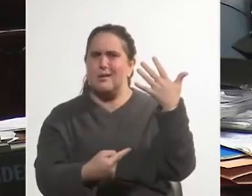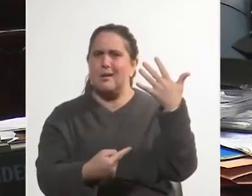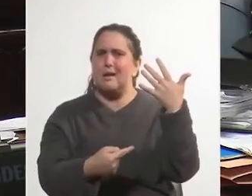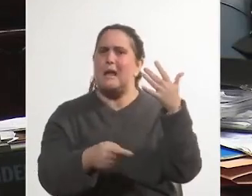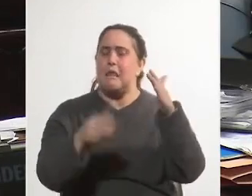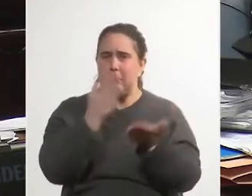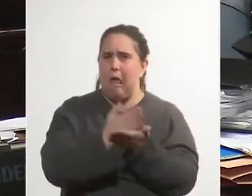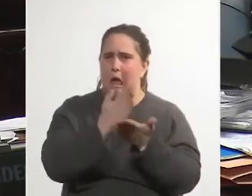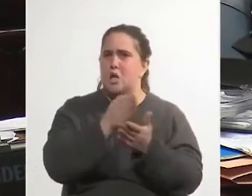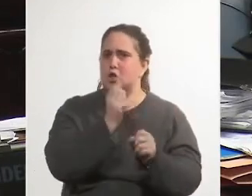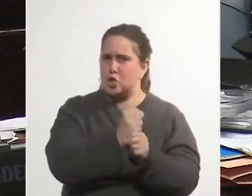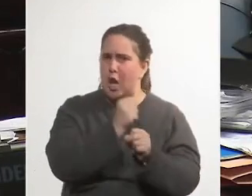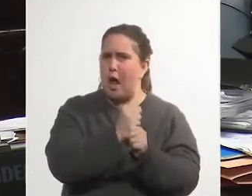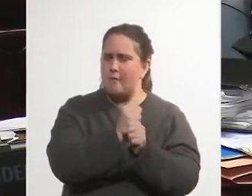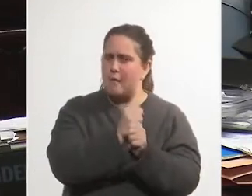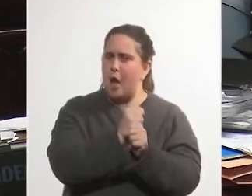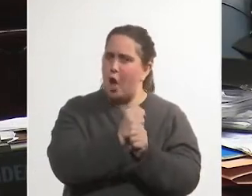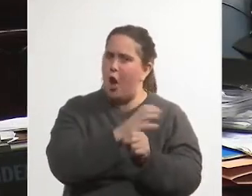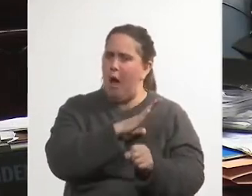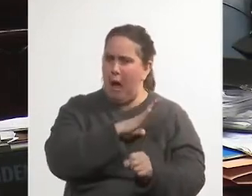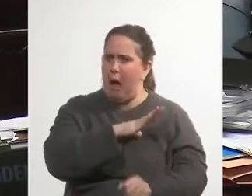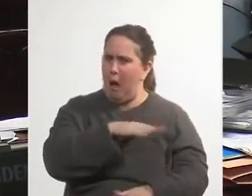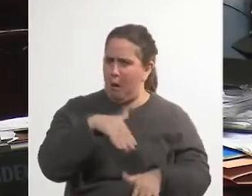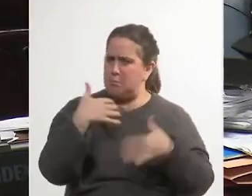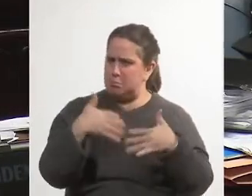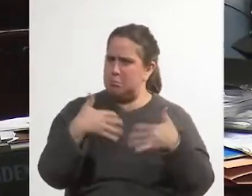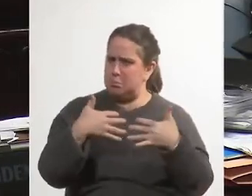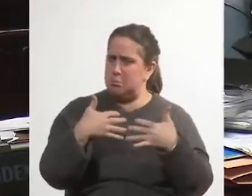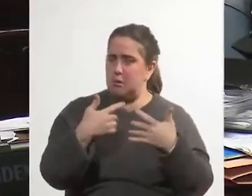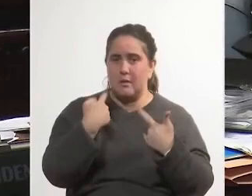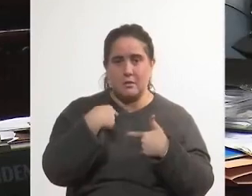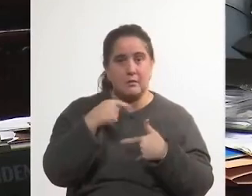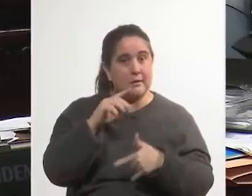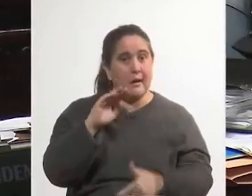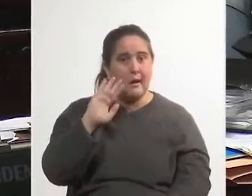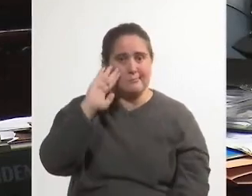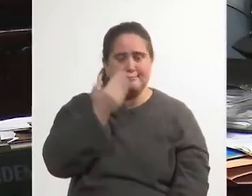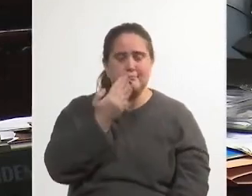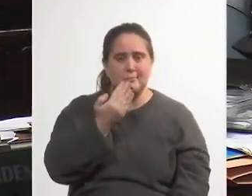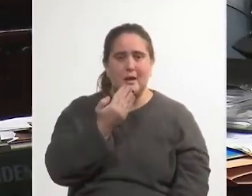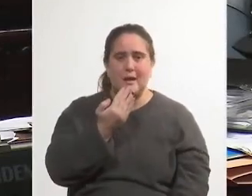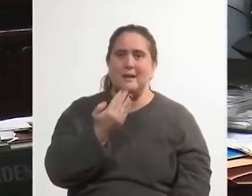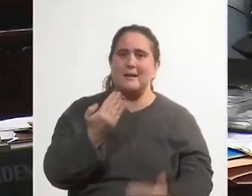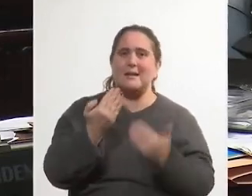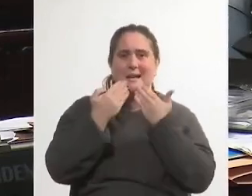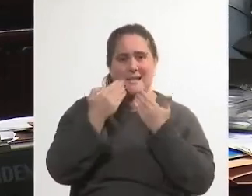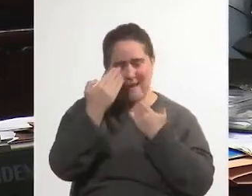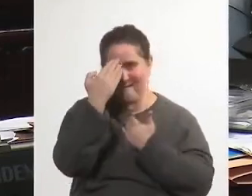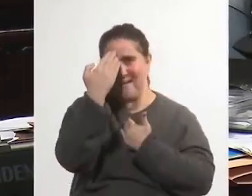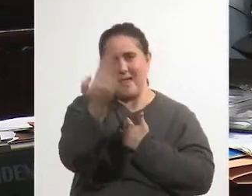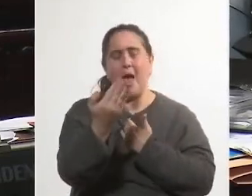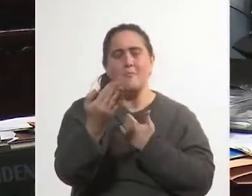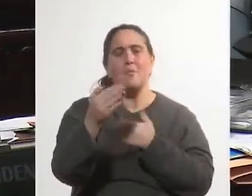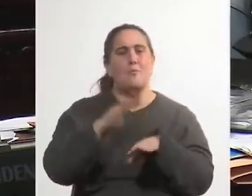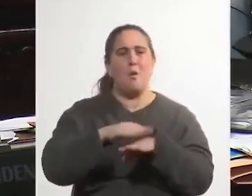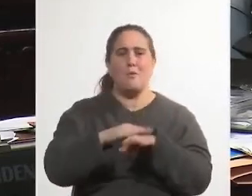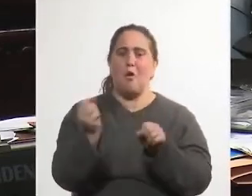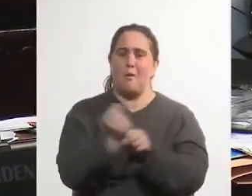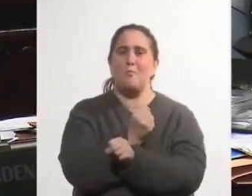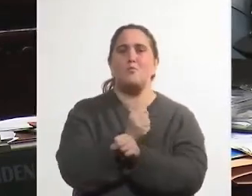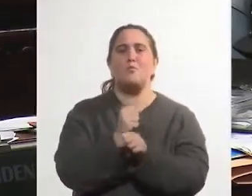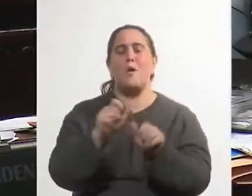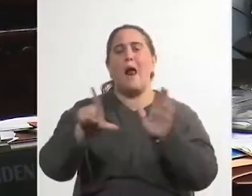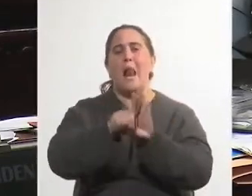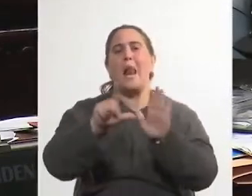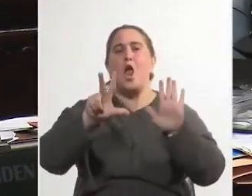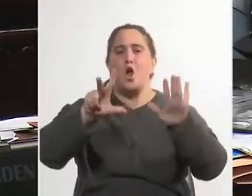de derecho laboral y previsión social que seguramente hay que reconocer que fueron enriquecidas por el Frente Amplio cuando aprobó la ley de 8 horas